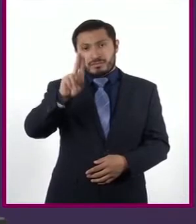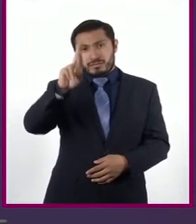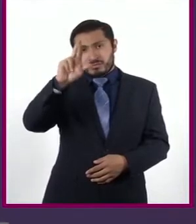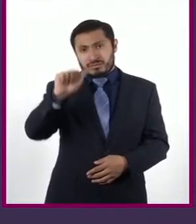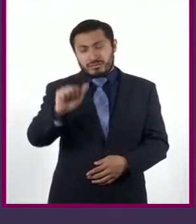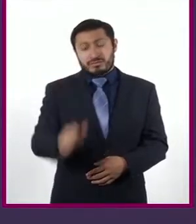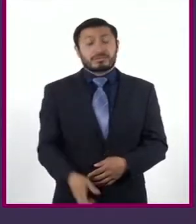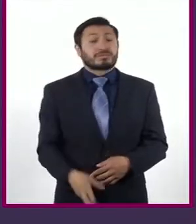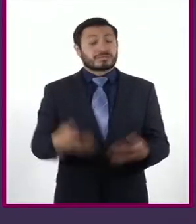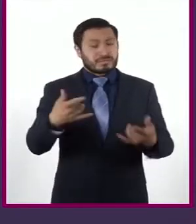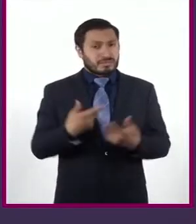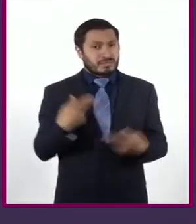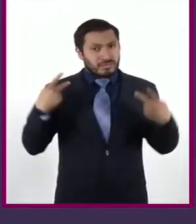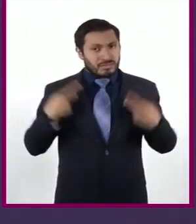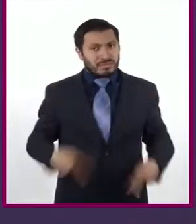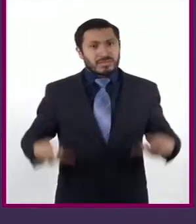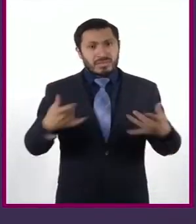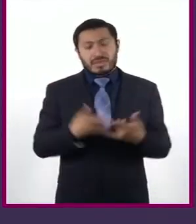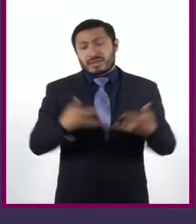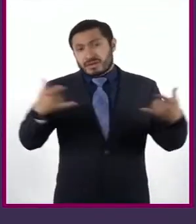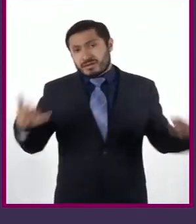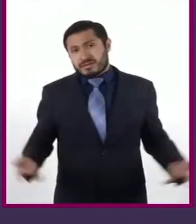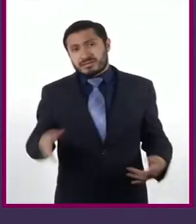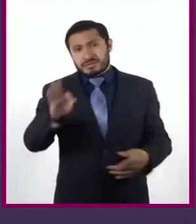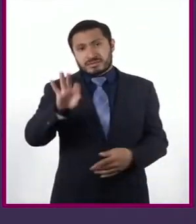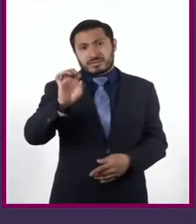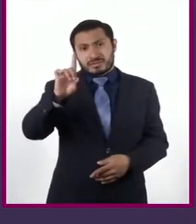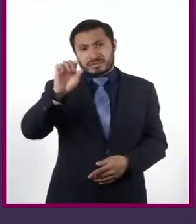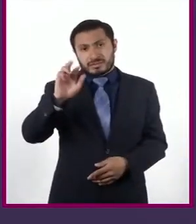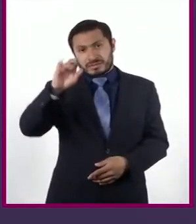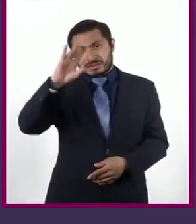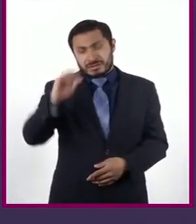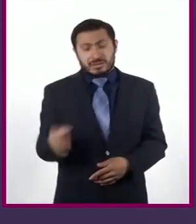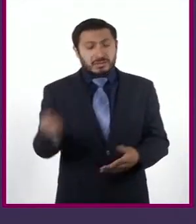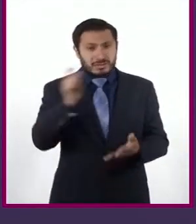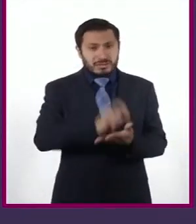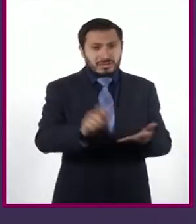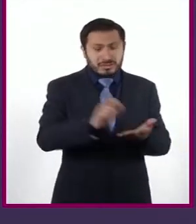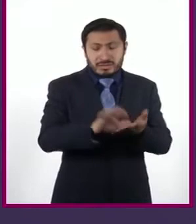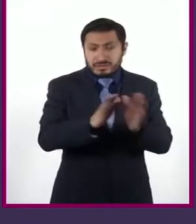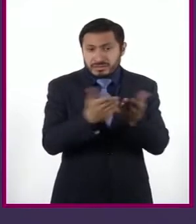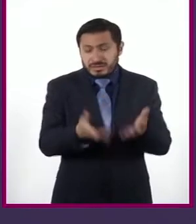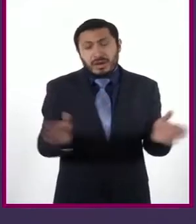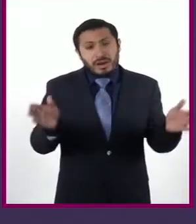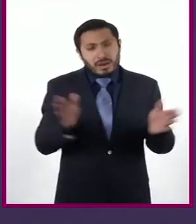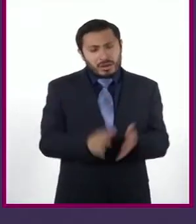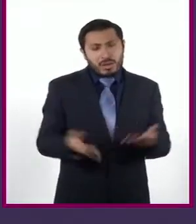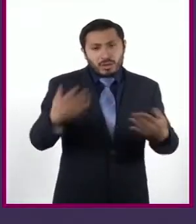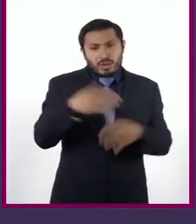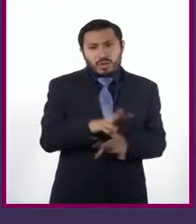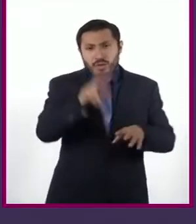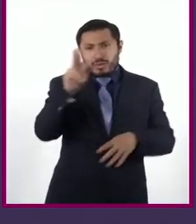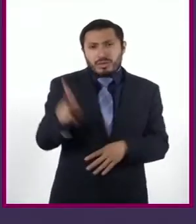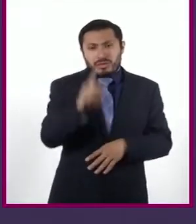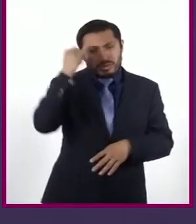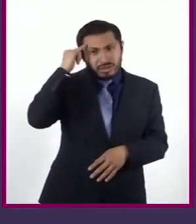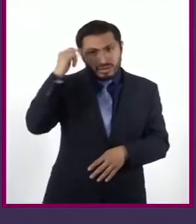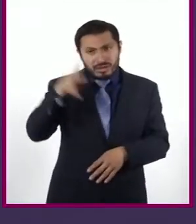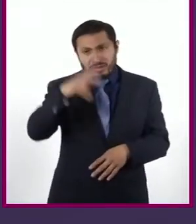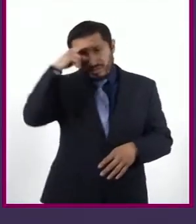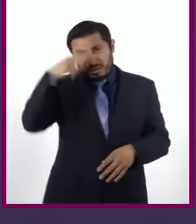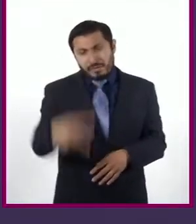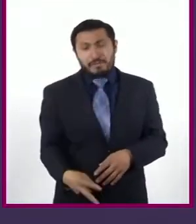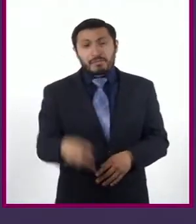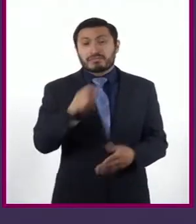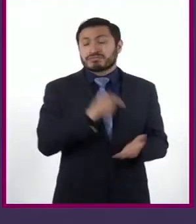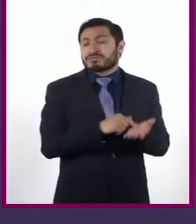El historiador Federico Navarrete ha escrito un pequeño libro sobre los pueblos indígenas de México que dice lo